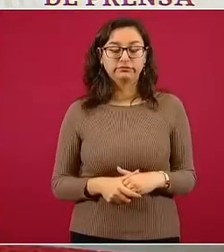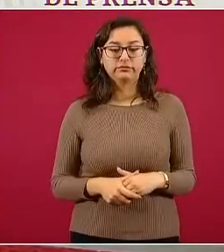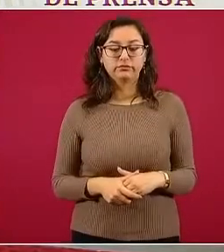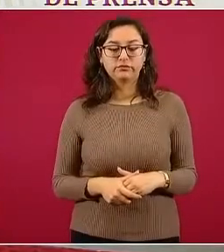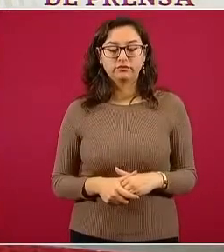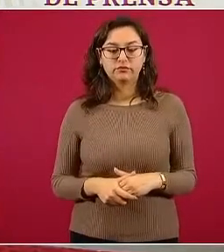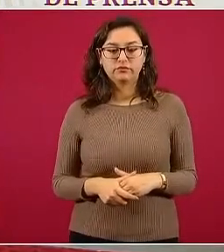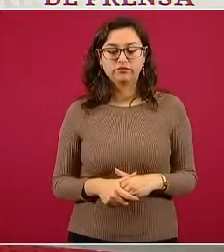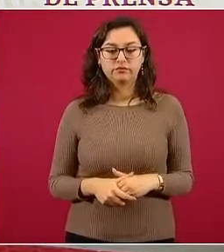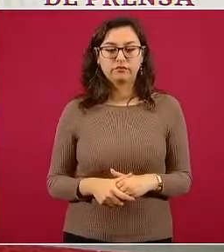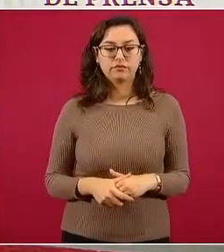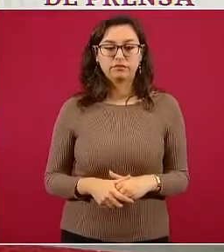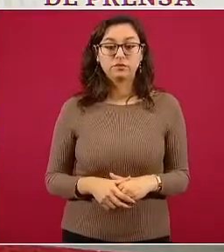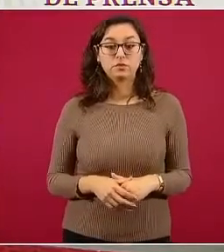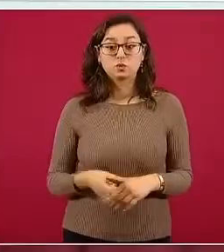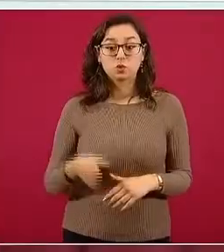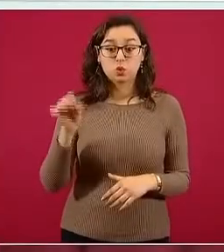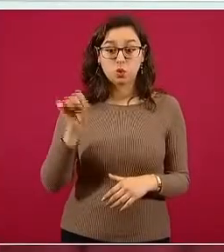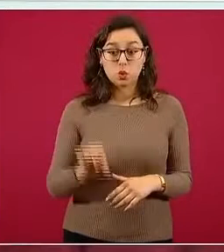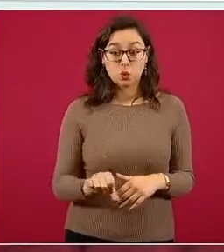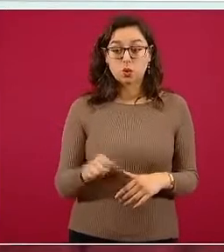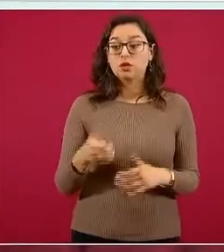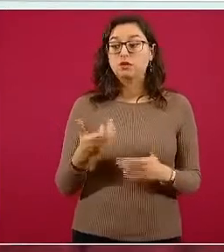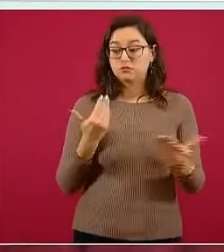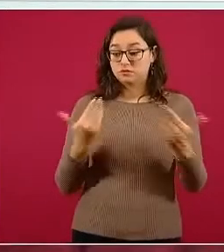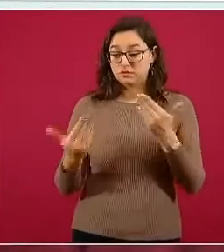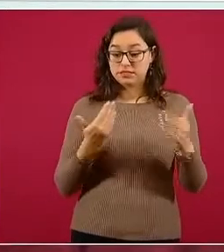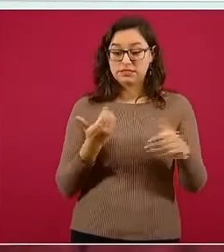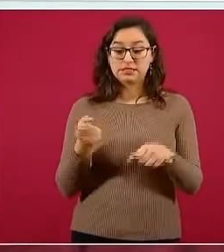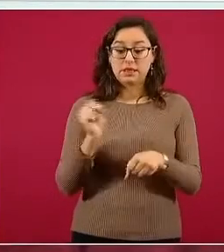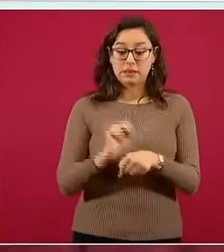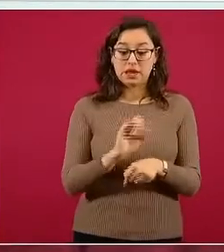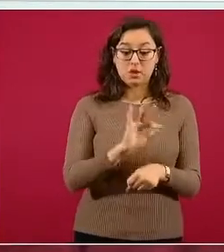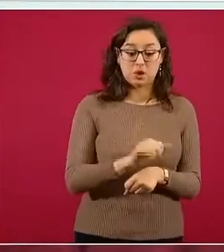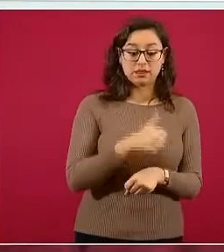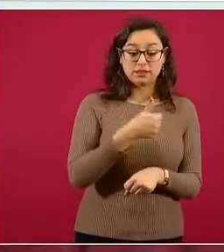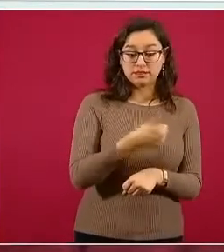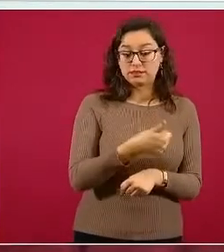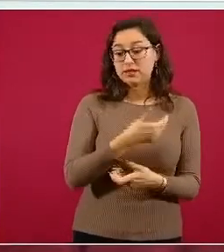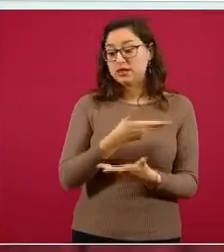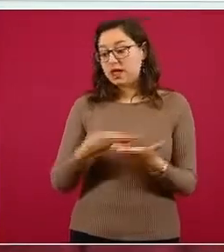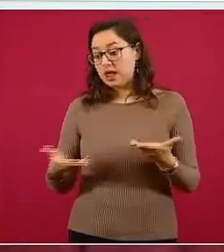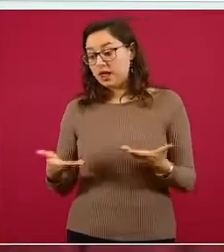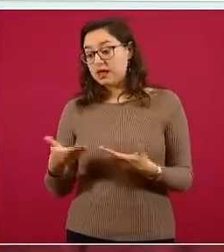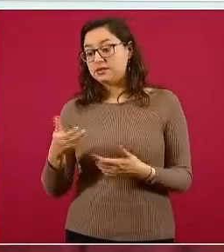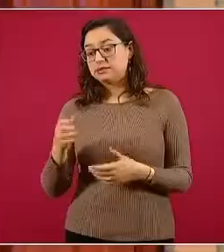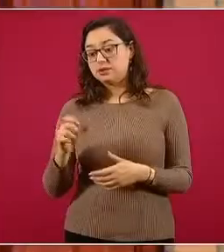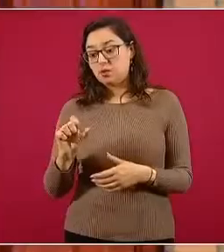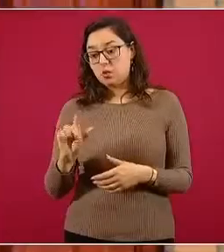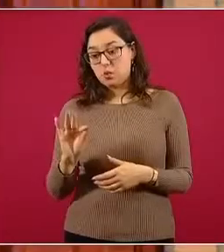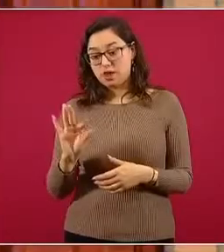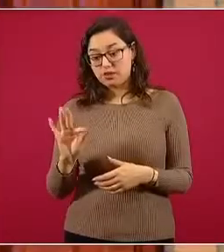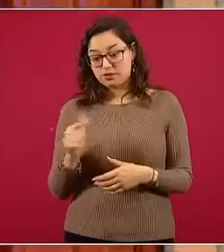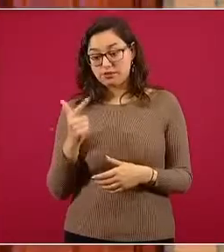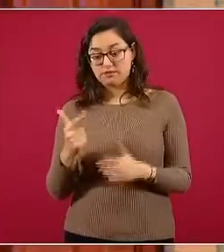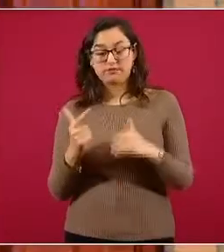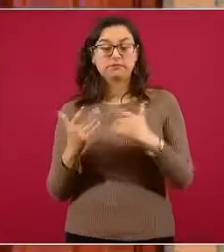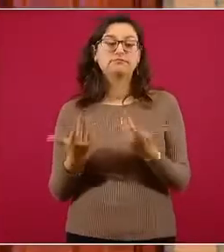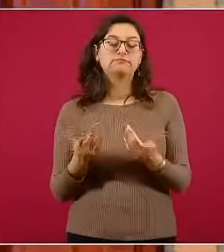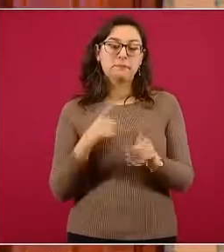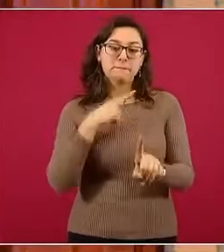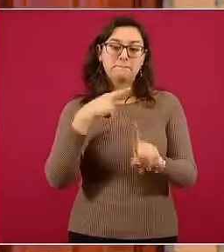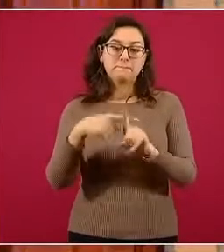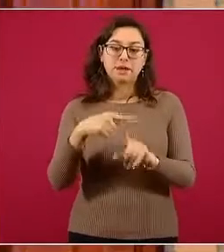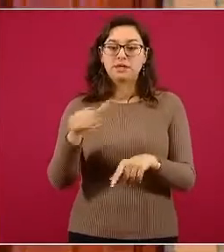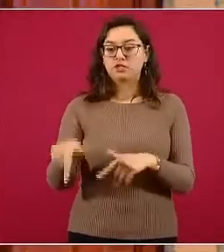de comparar la semana 46 con la semana 47, tenemos un incremento de más